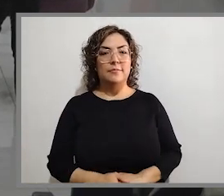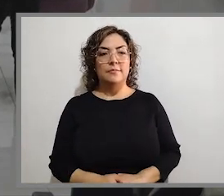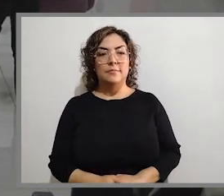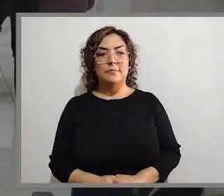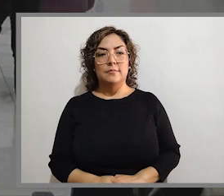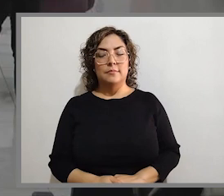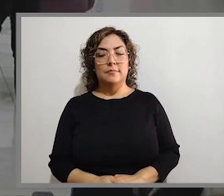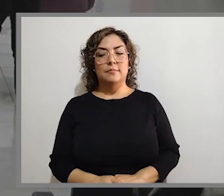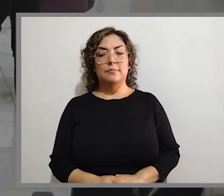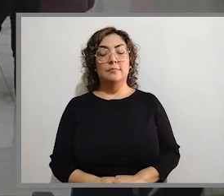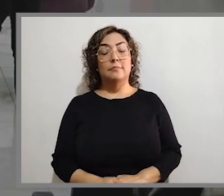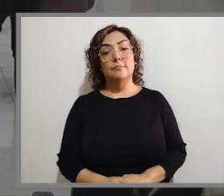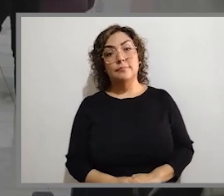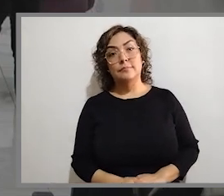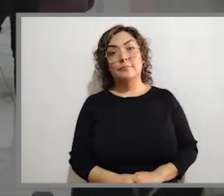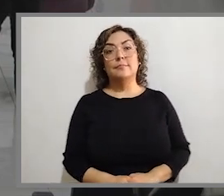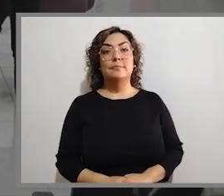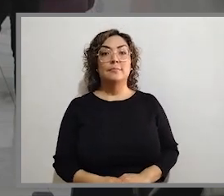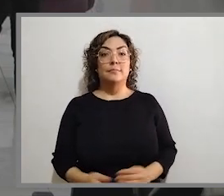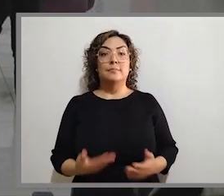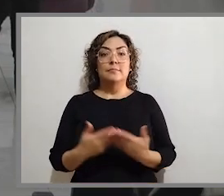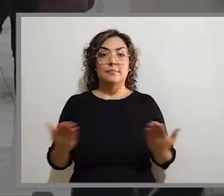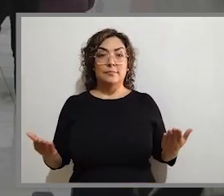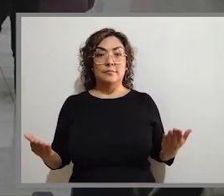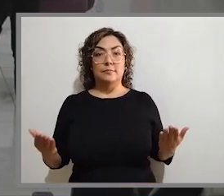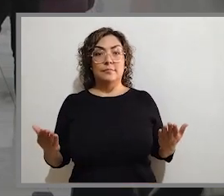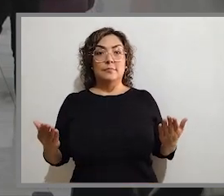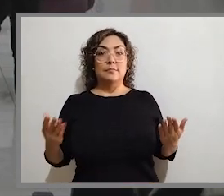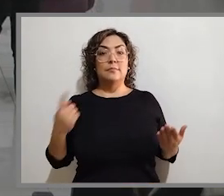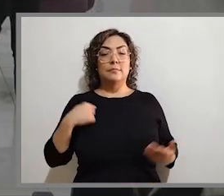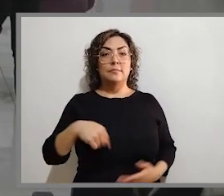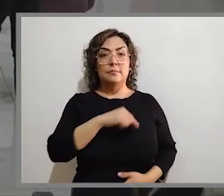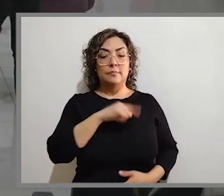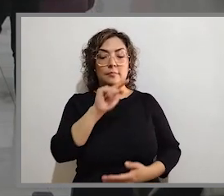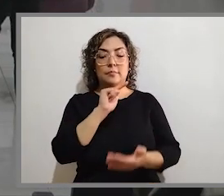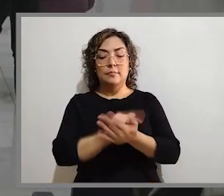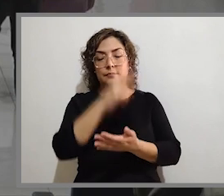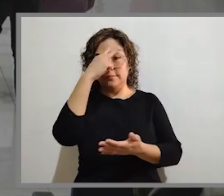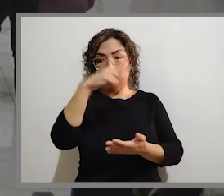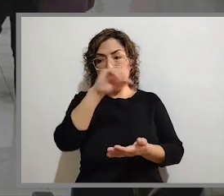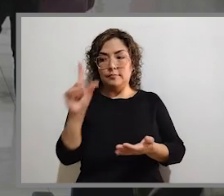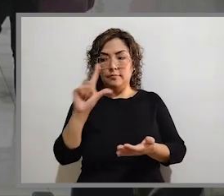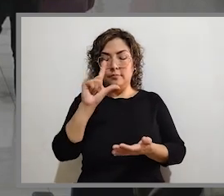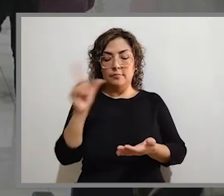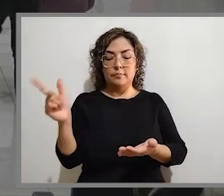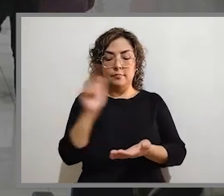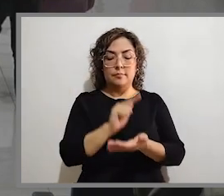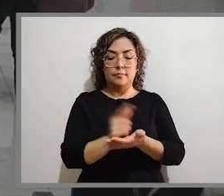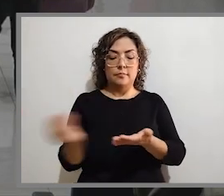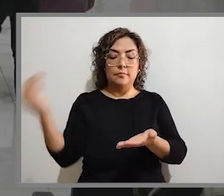paridad vertical, pero pues aquí nos quedamos a constitucionalizar el principio de paridad solamente en